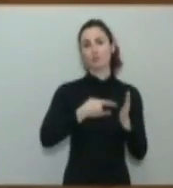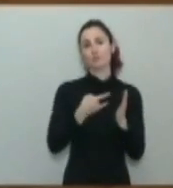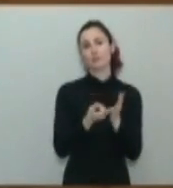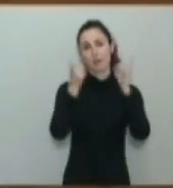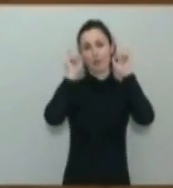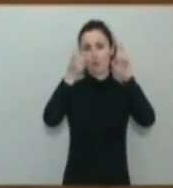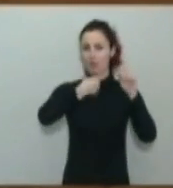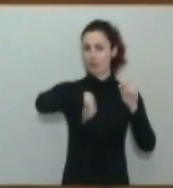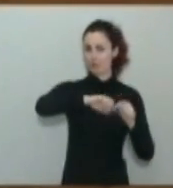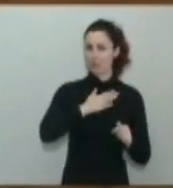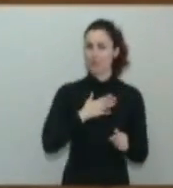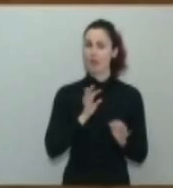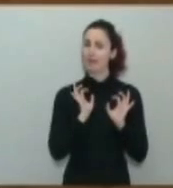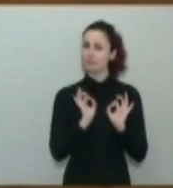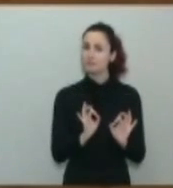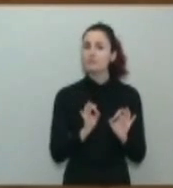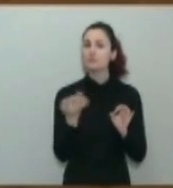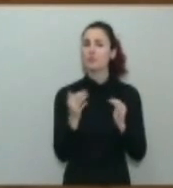sistema educativo.